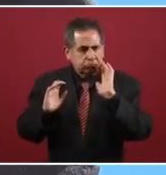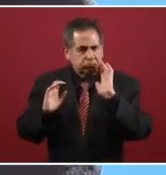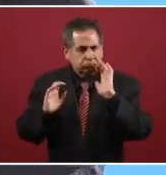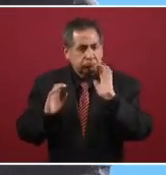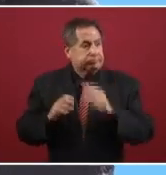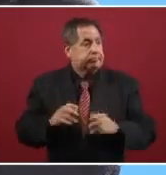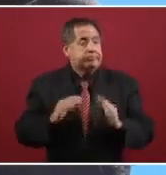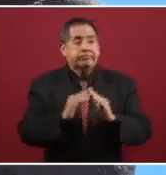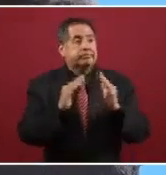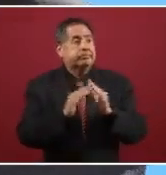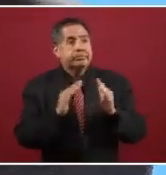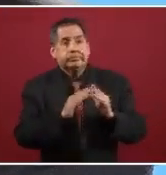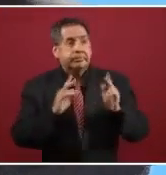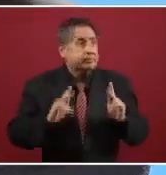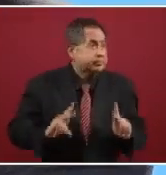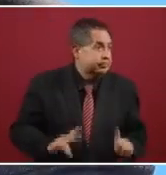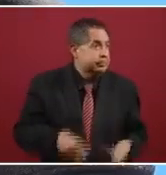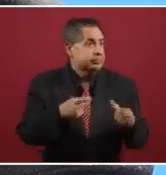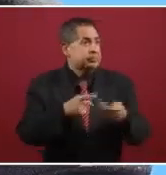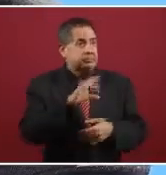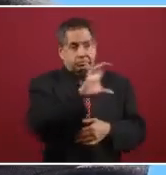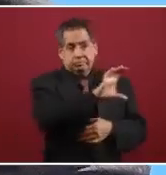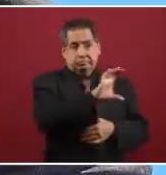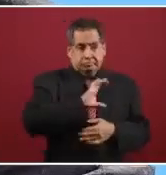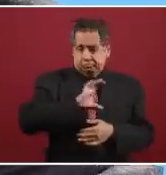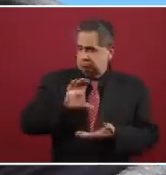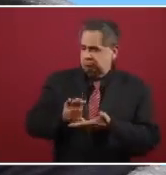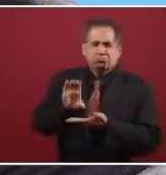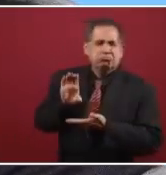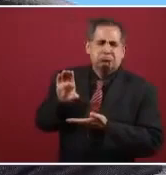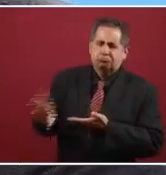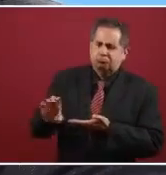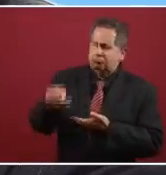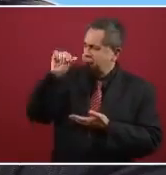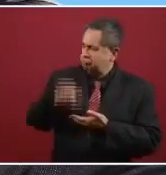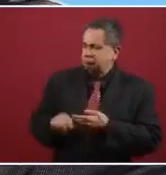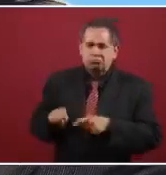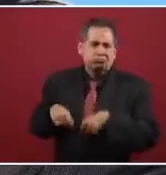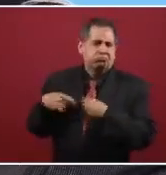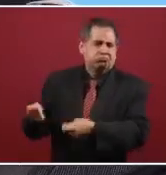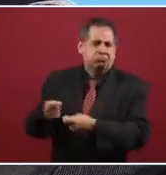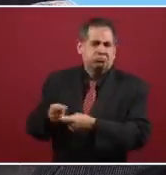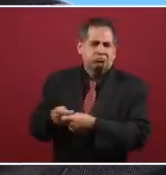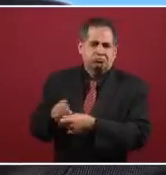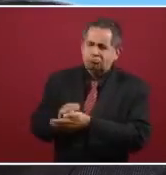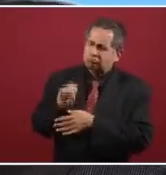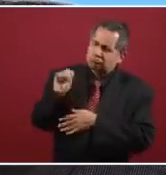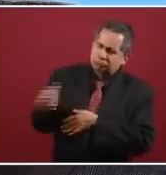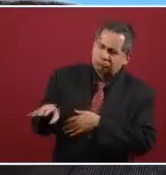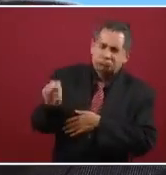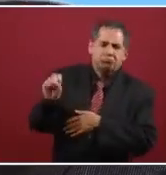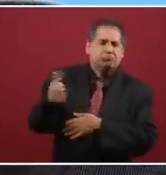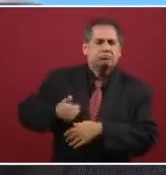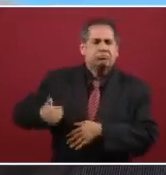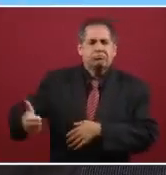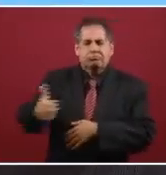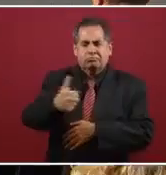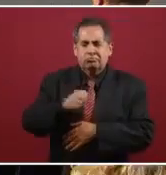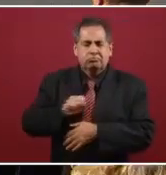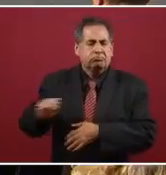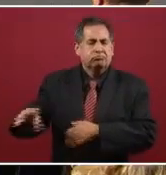por la venta de la casa, de inmediato se transfiere a